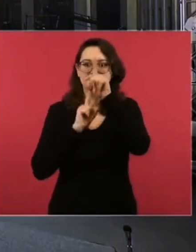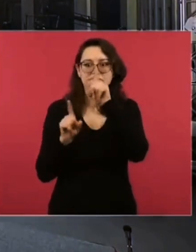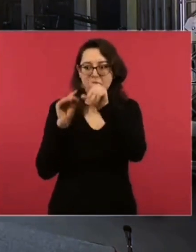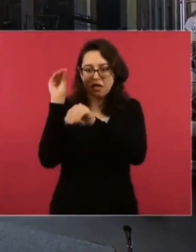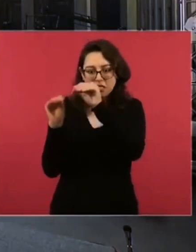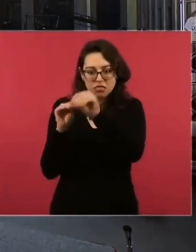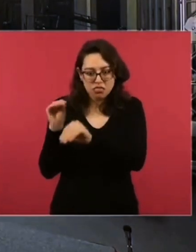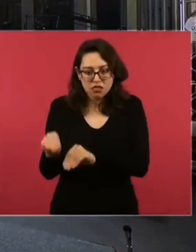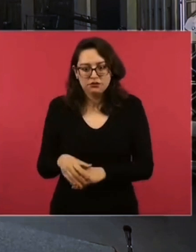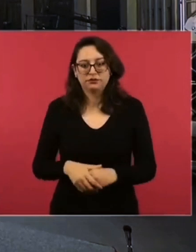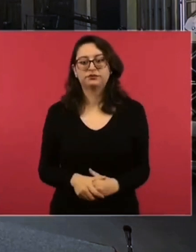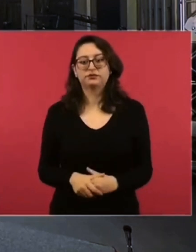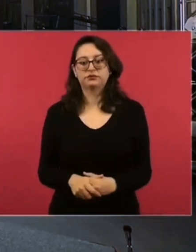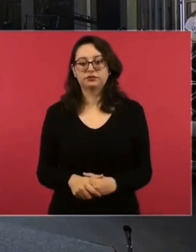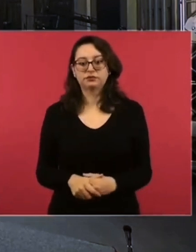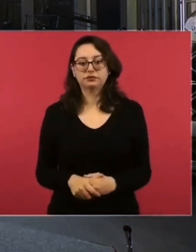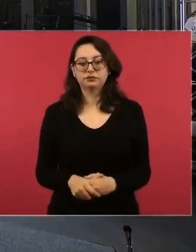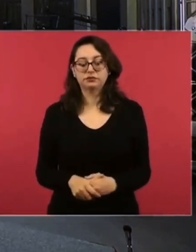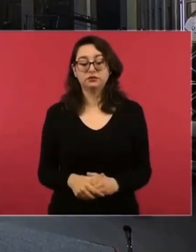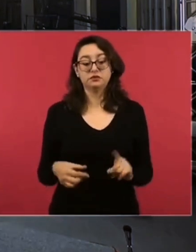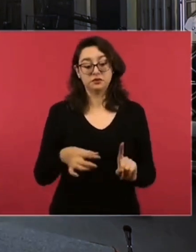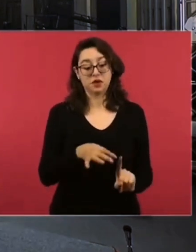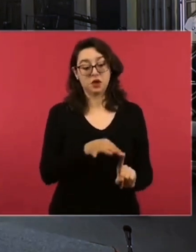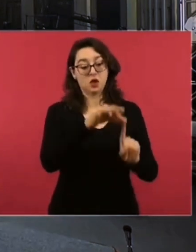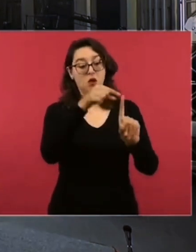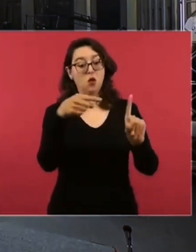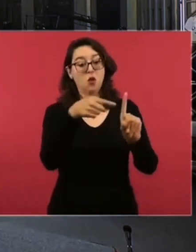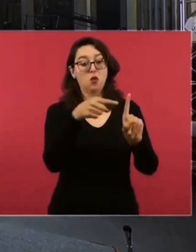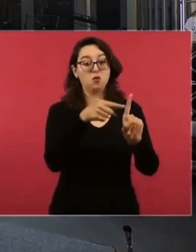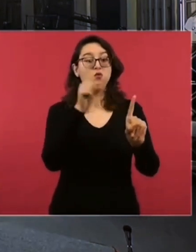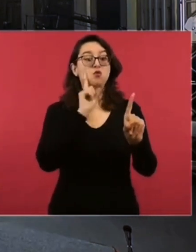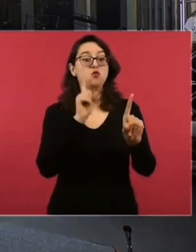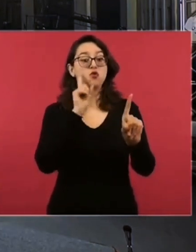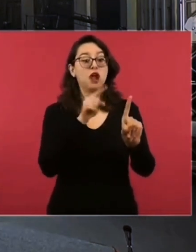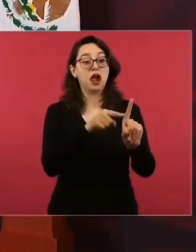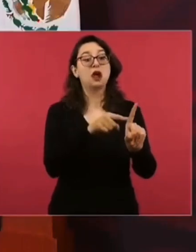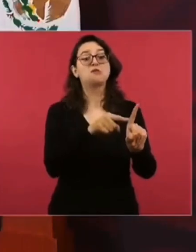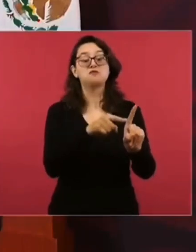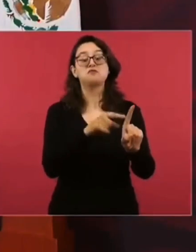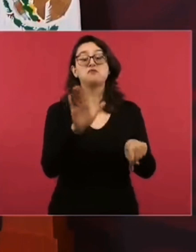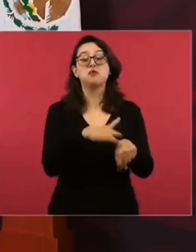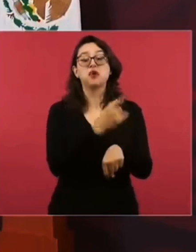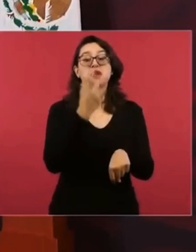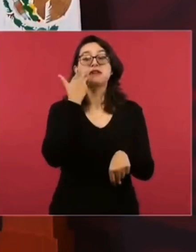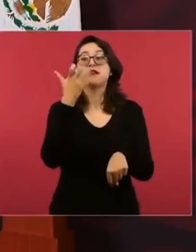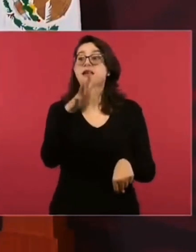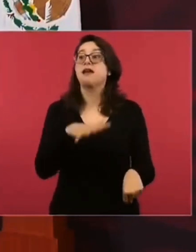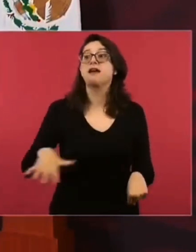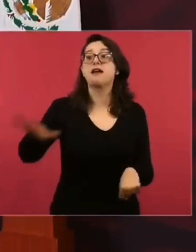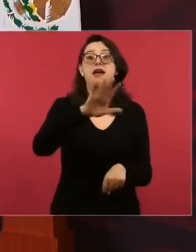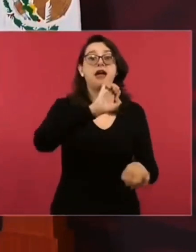La van a utilizar para engañar al pueblo. Yo no dije eso. Yo dije,